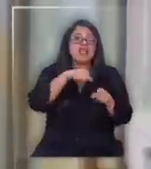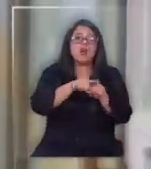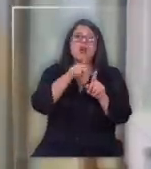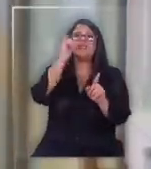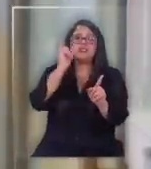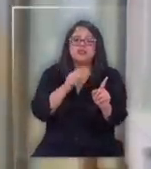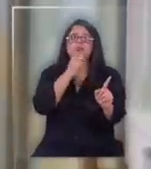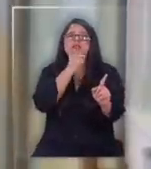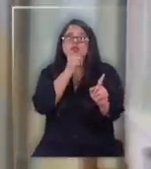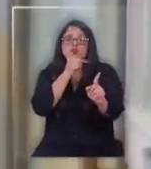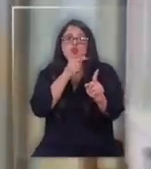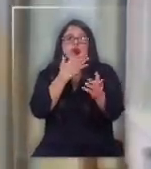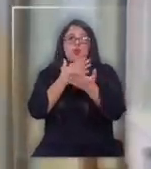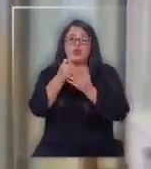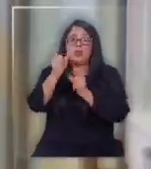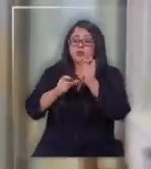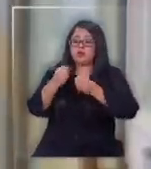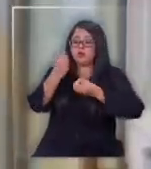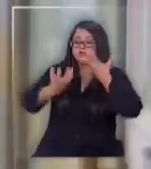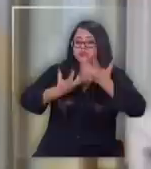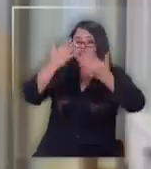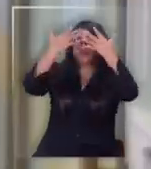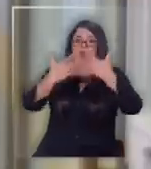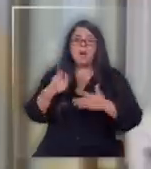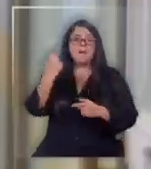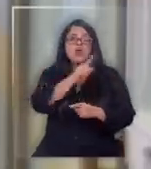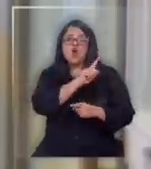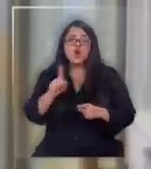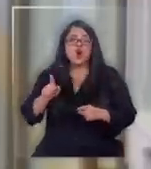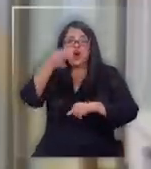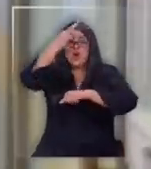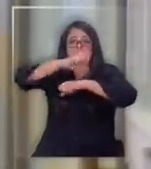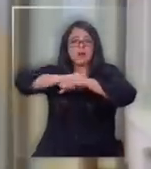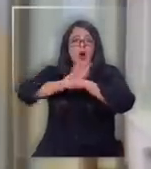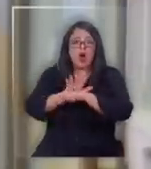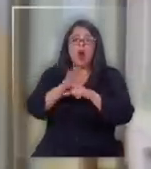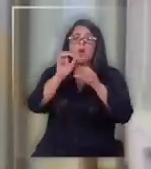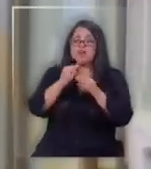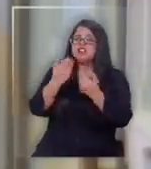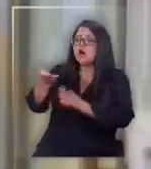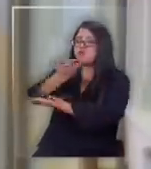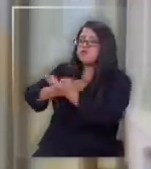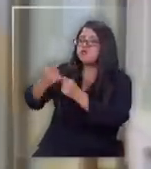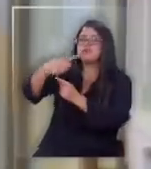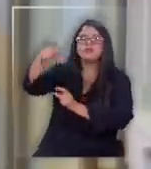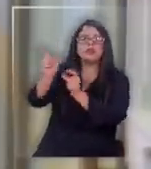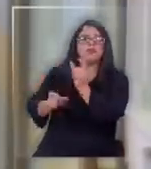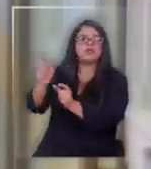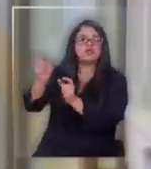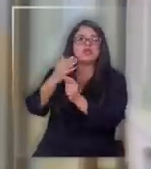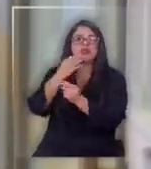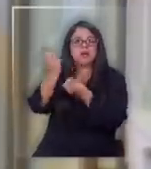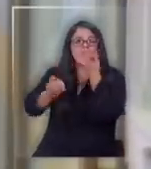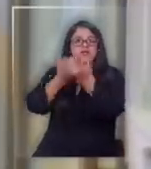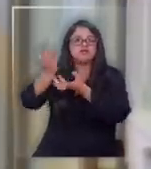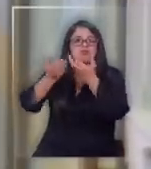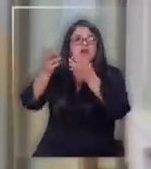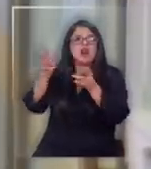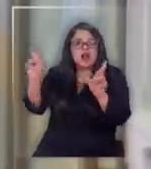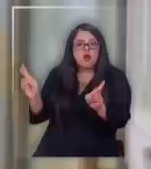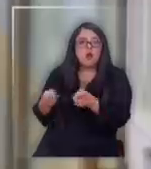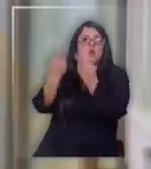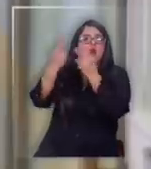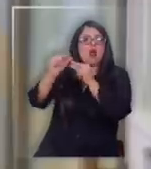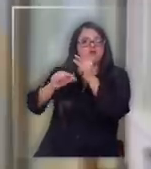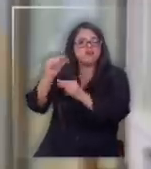sospecha. Cuando son quemados no COVID, pueden ir a una sala común y compartir con otros pacientes quemados que están en fases de recuperación.